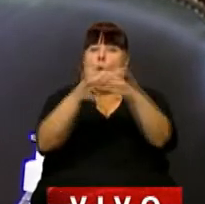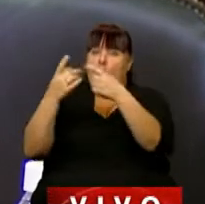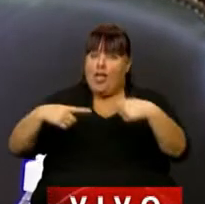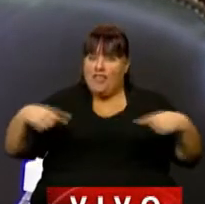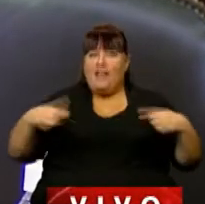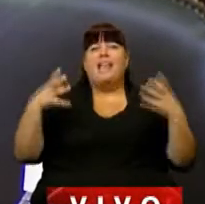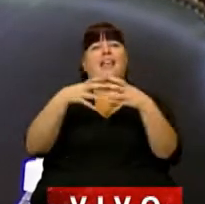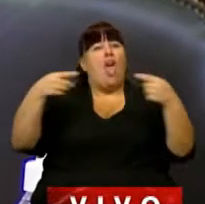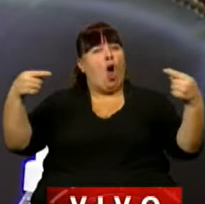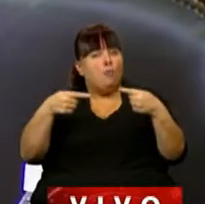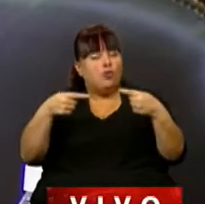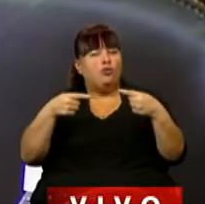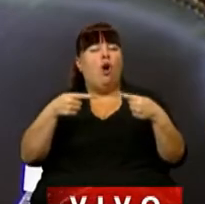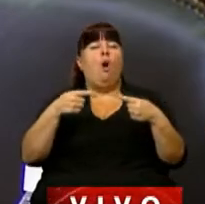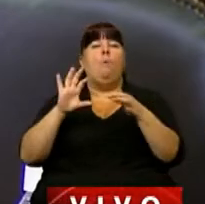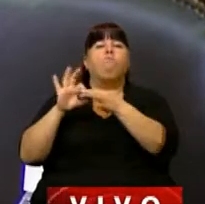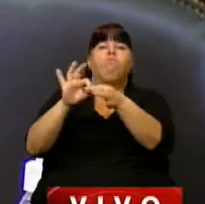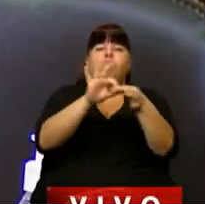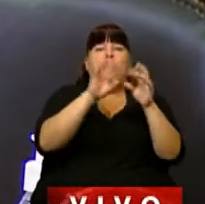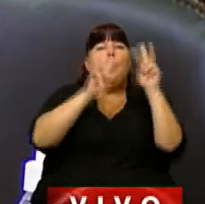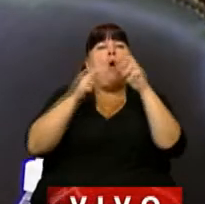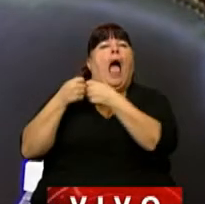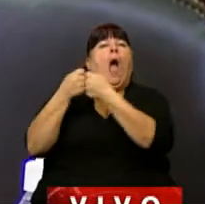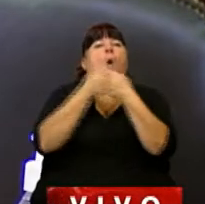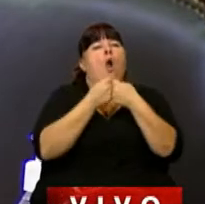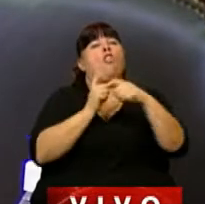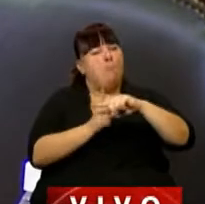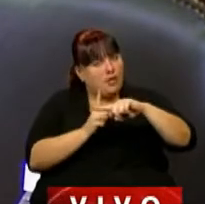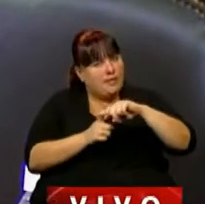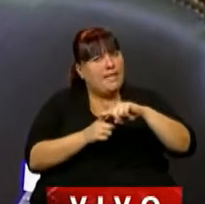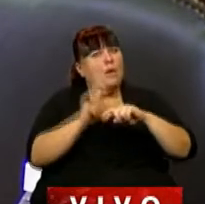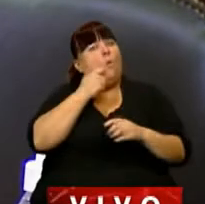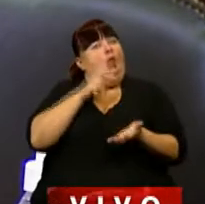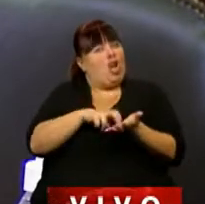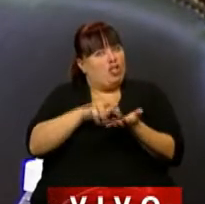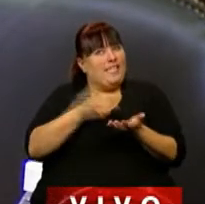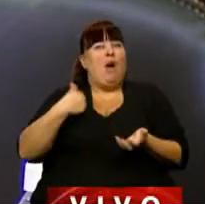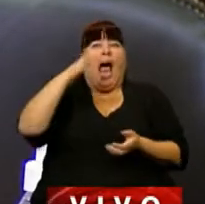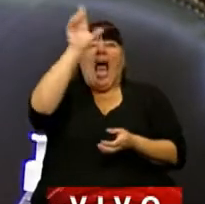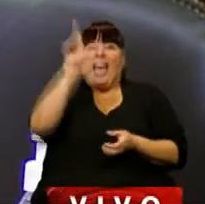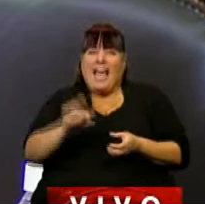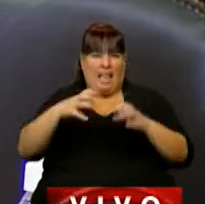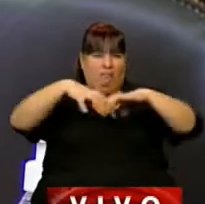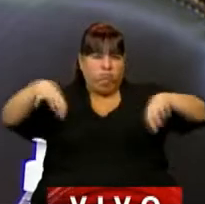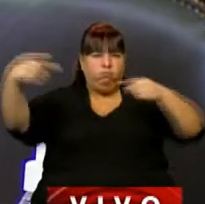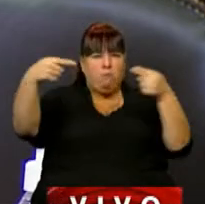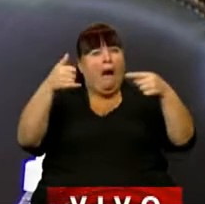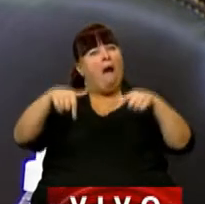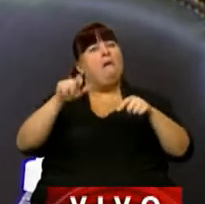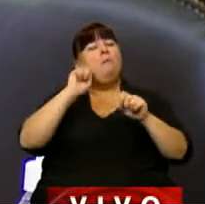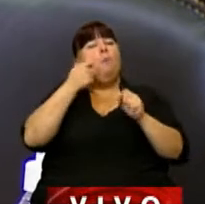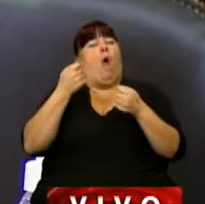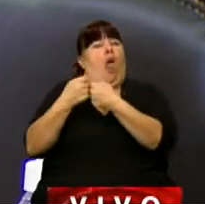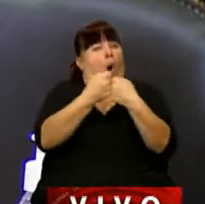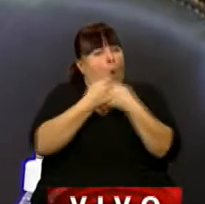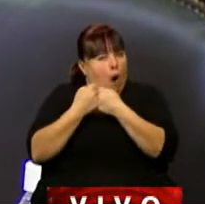arco opositor hayan articulado un consenso positivo, presidente. Es una buena noticia en una Argentina dividida, fragmentada,